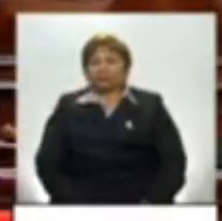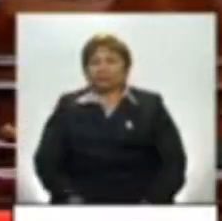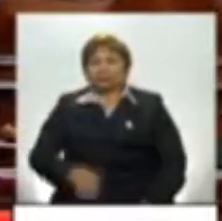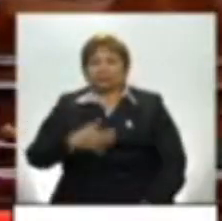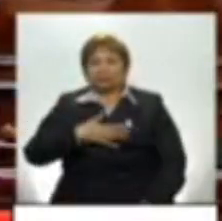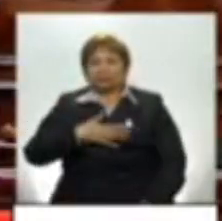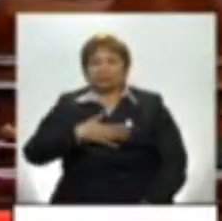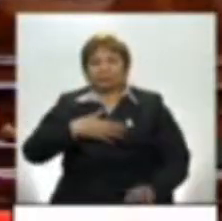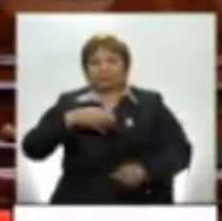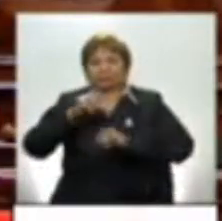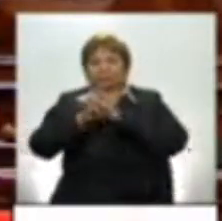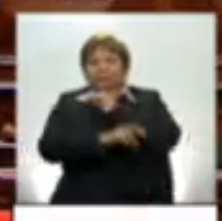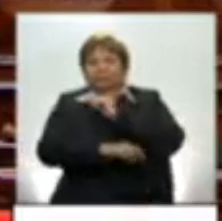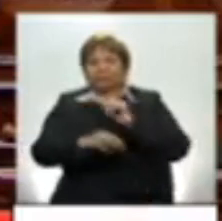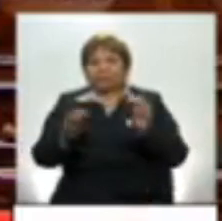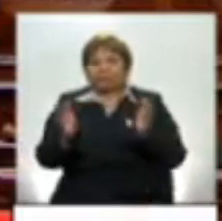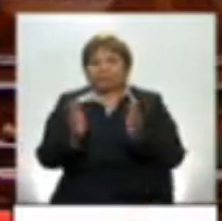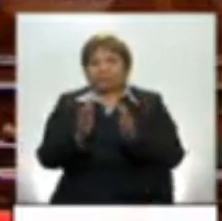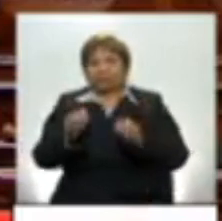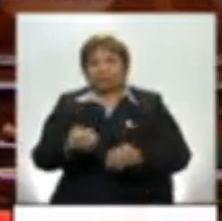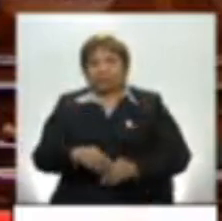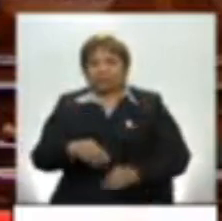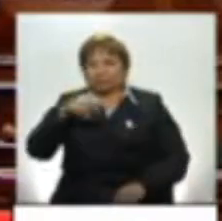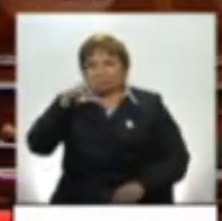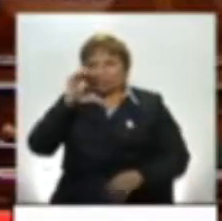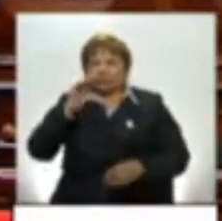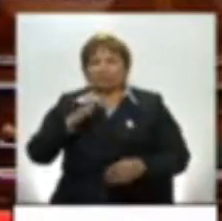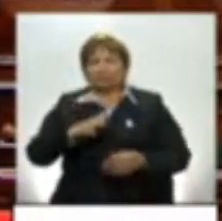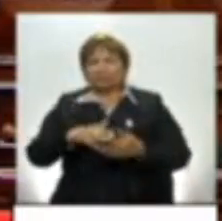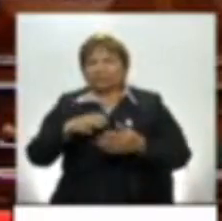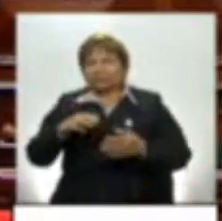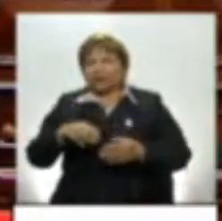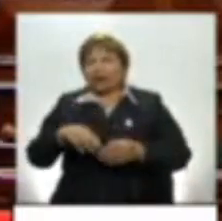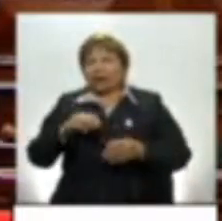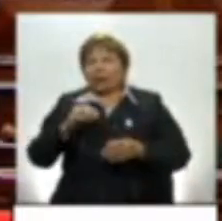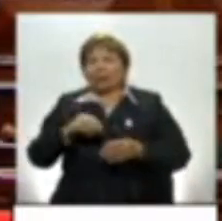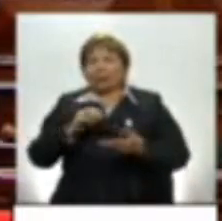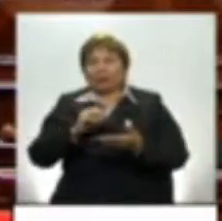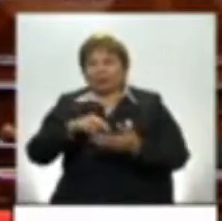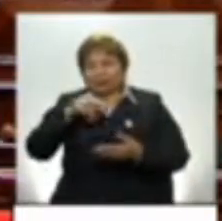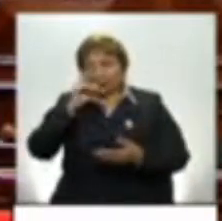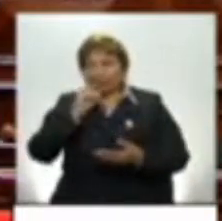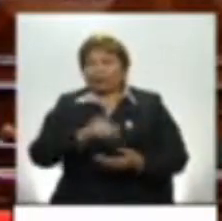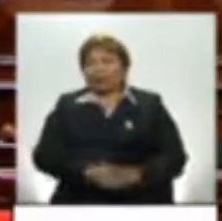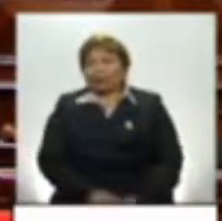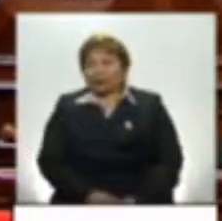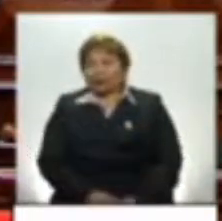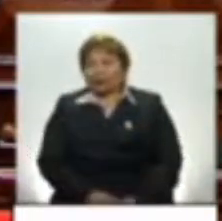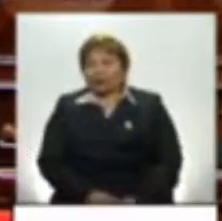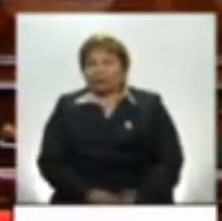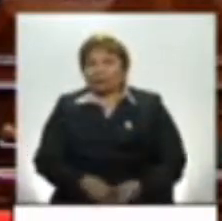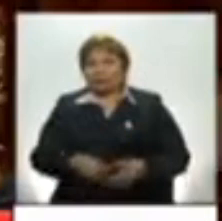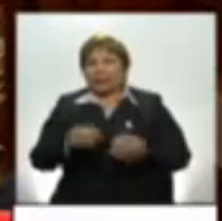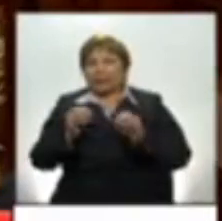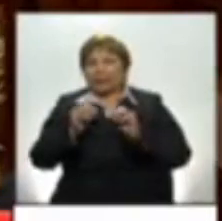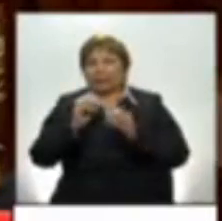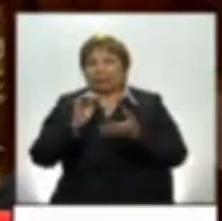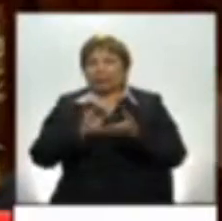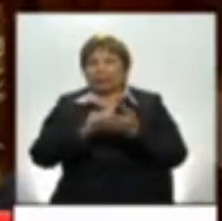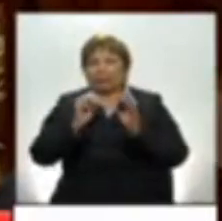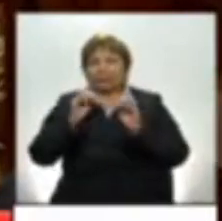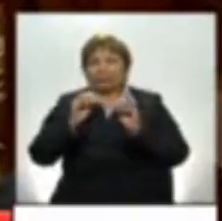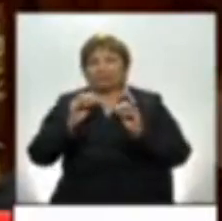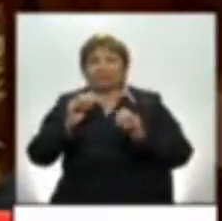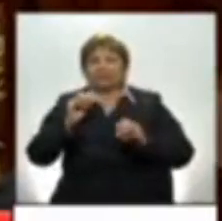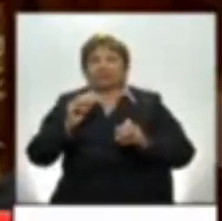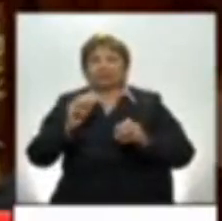mi patria chica, mi Huánuco querido. Por mi patria grande, mi Huánuco, mi Perú querido.